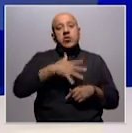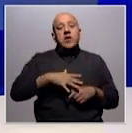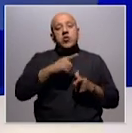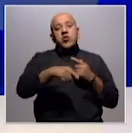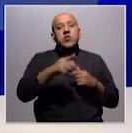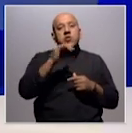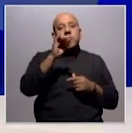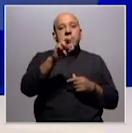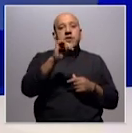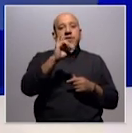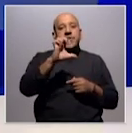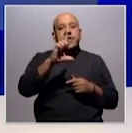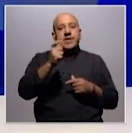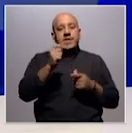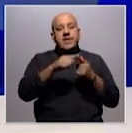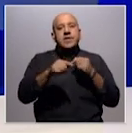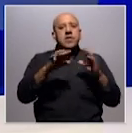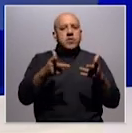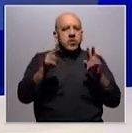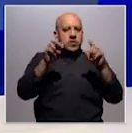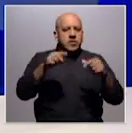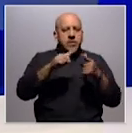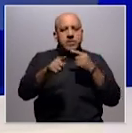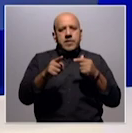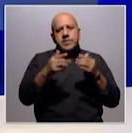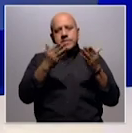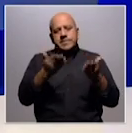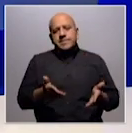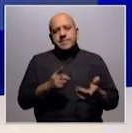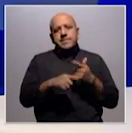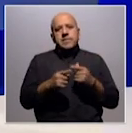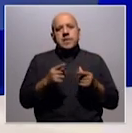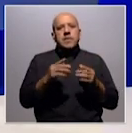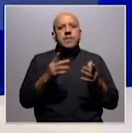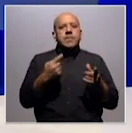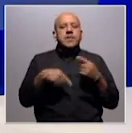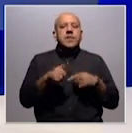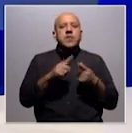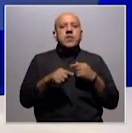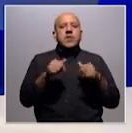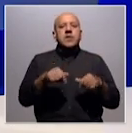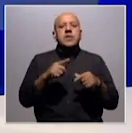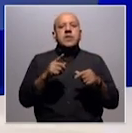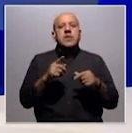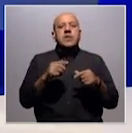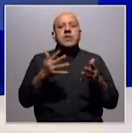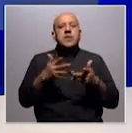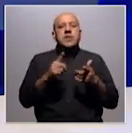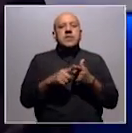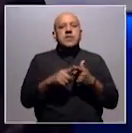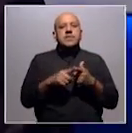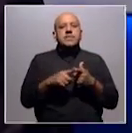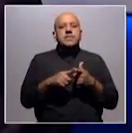vila para hablar de asuntos que tienen que ver con las disciplinas en las que se especializa pero también de a poco acercarnos a este tiempo que estamos viviendo